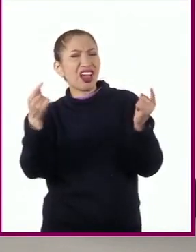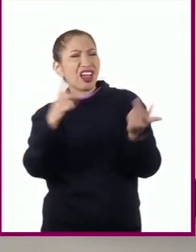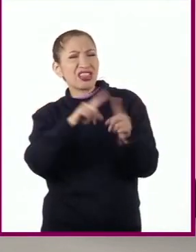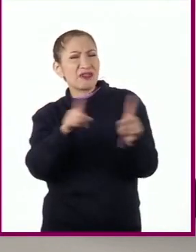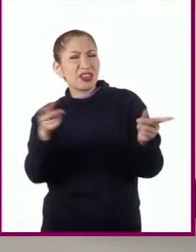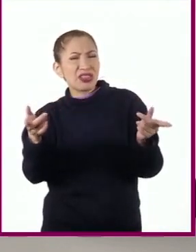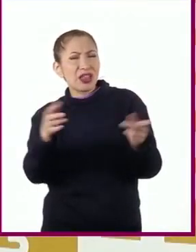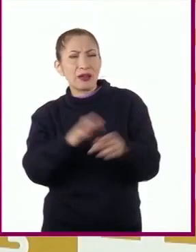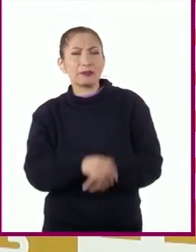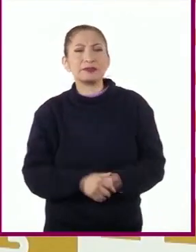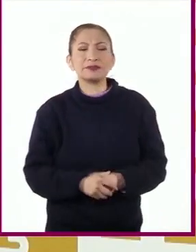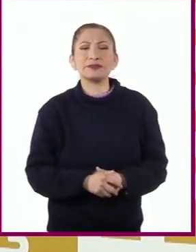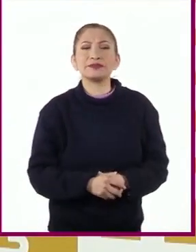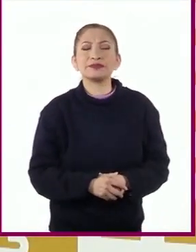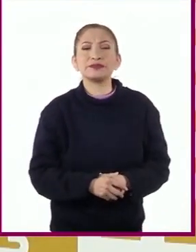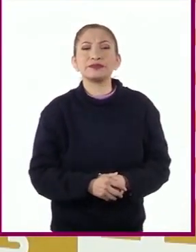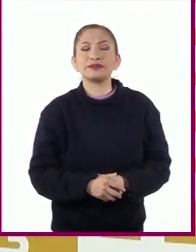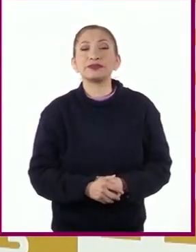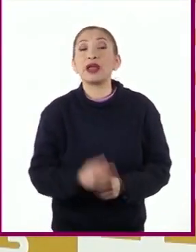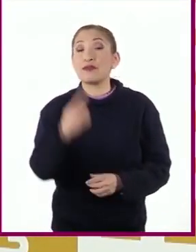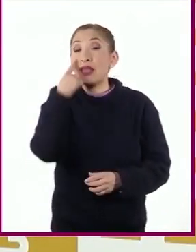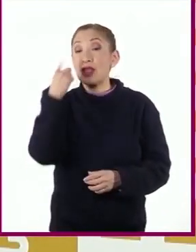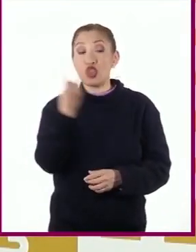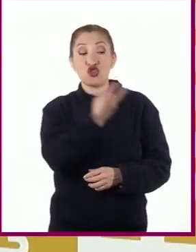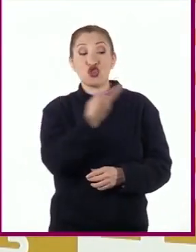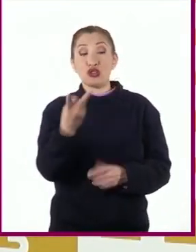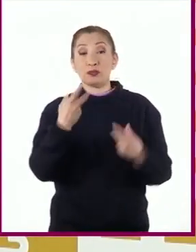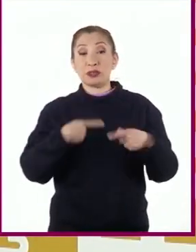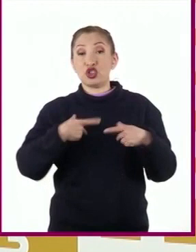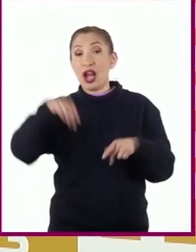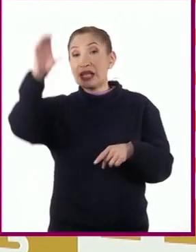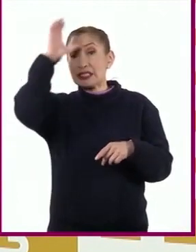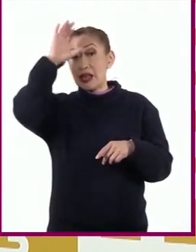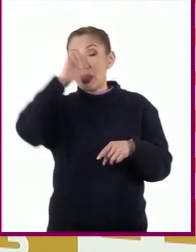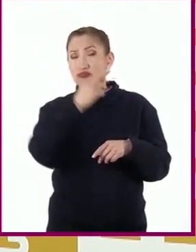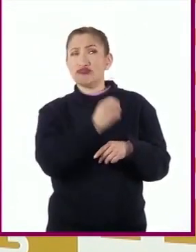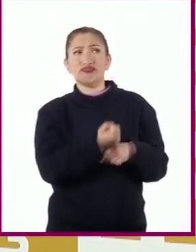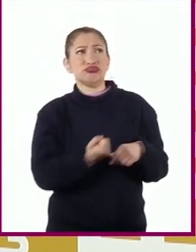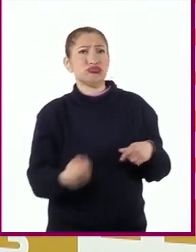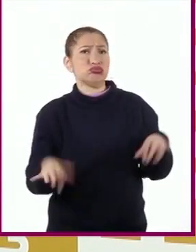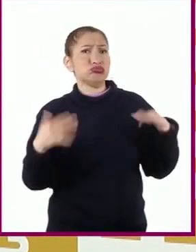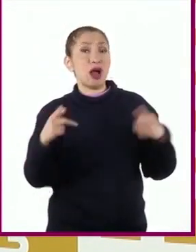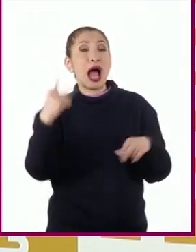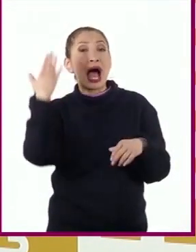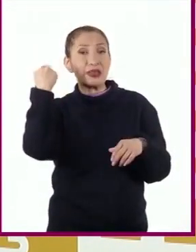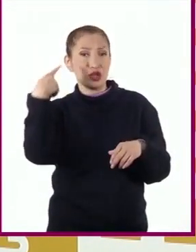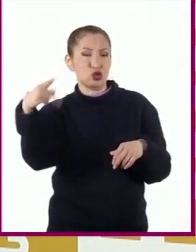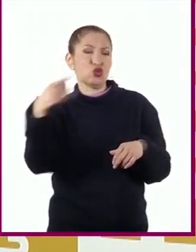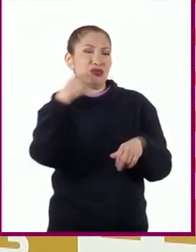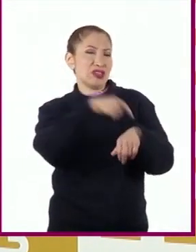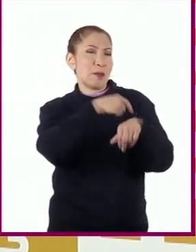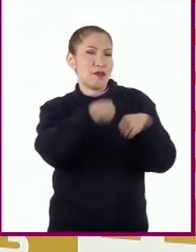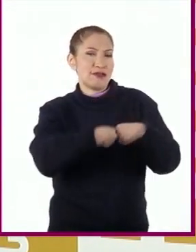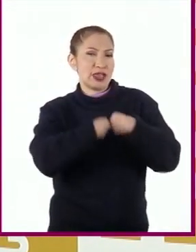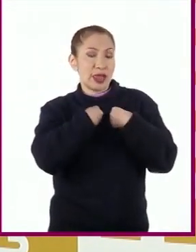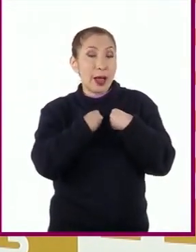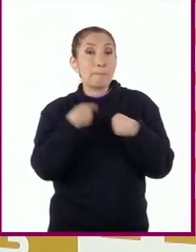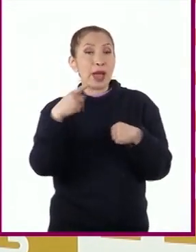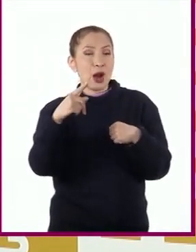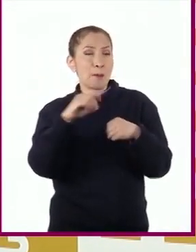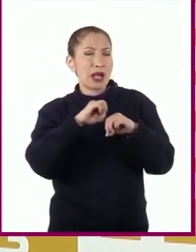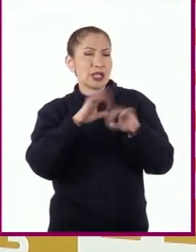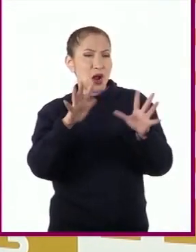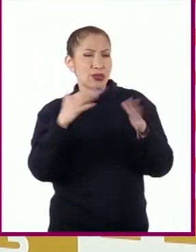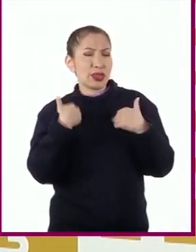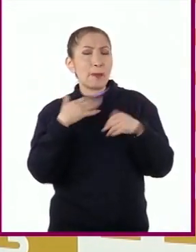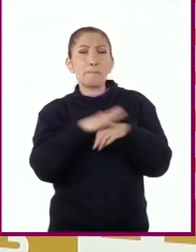de ellos? Ellos fueron unos científicos muy reconocidos en su tiempo, pero para que entiendas